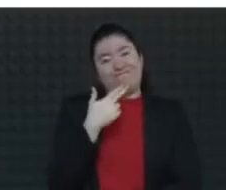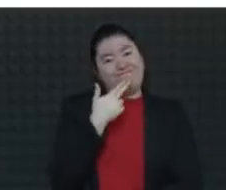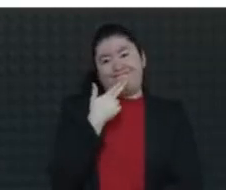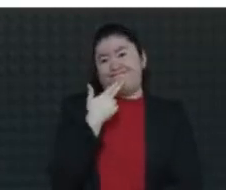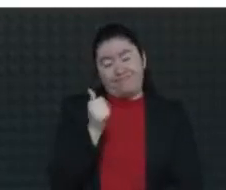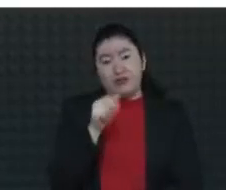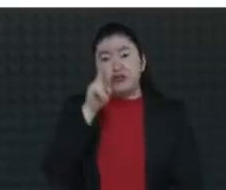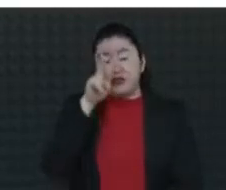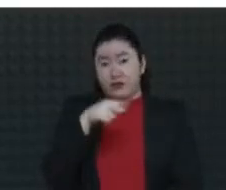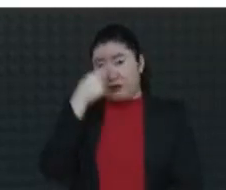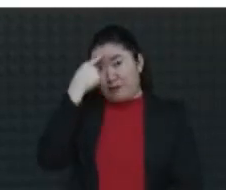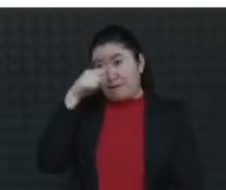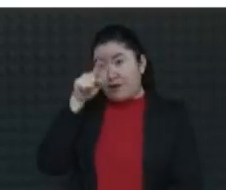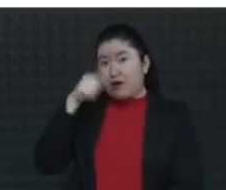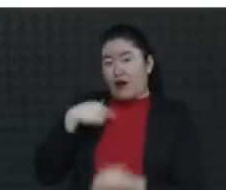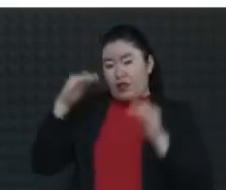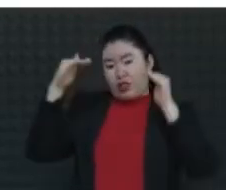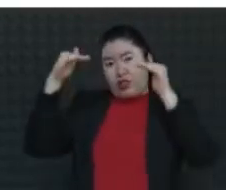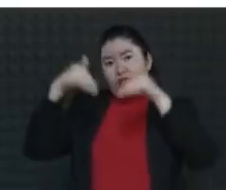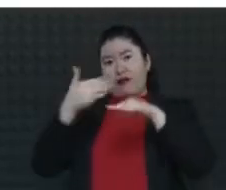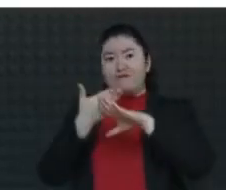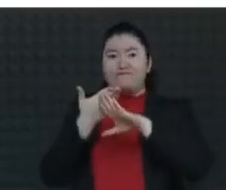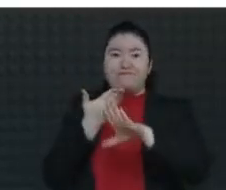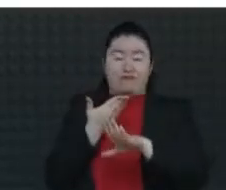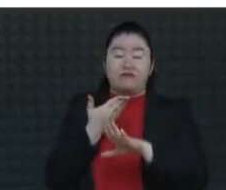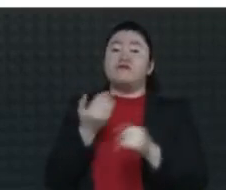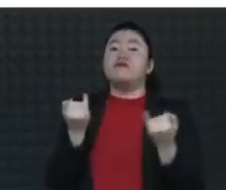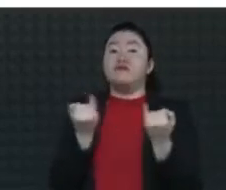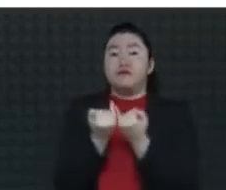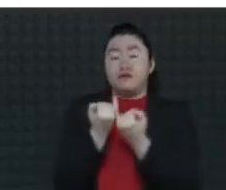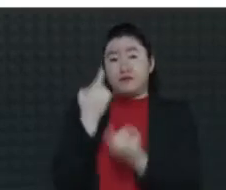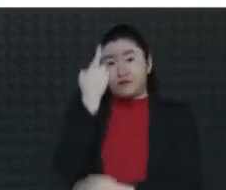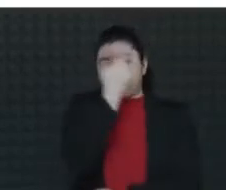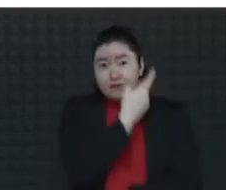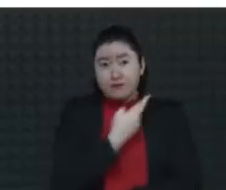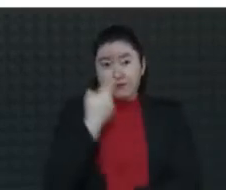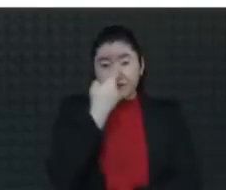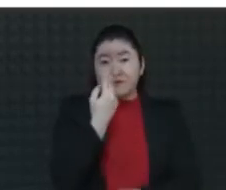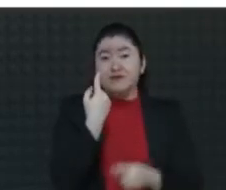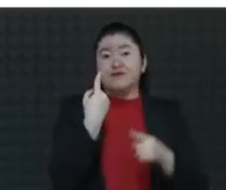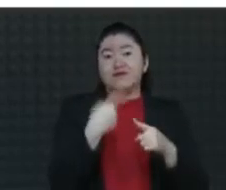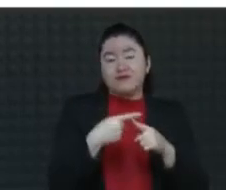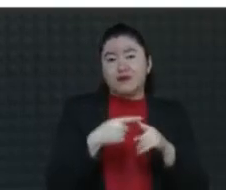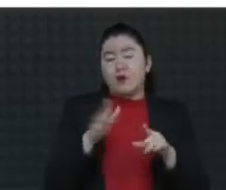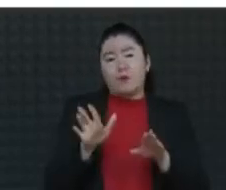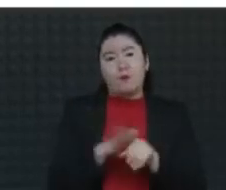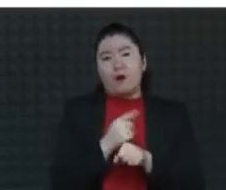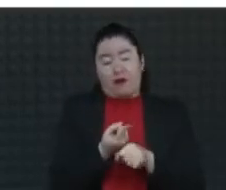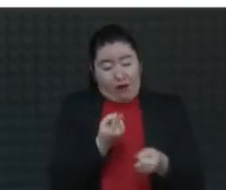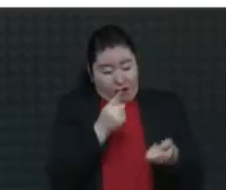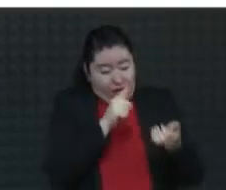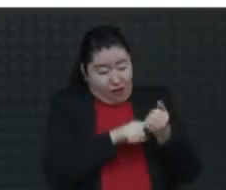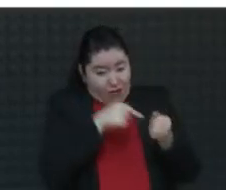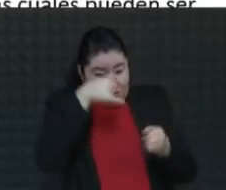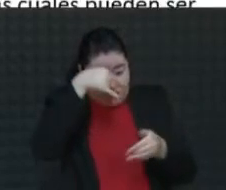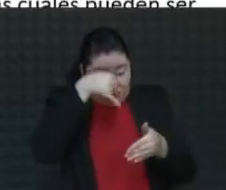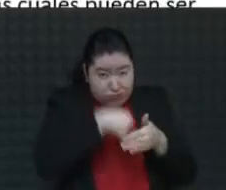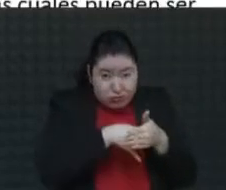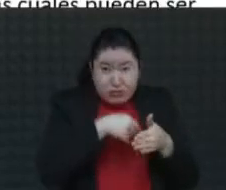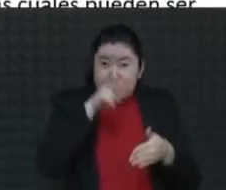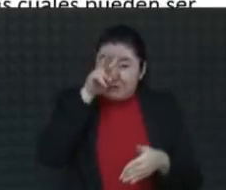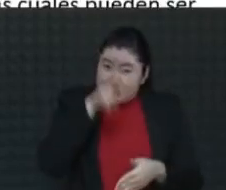inefectivas para evitar la pérdida de la estructura compuesta y determinará las correspondientes causas de raíz asociadas con dichas